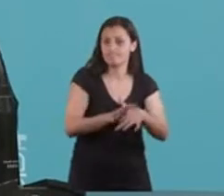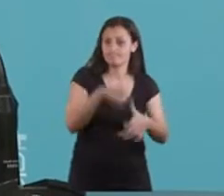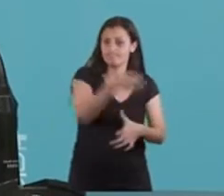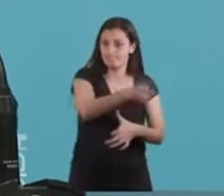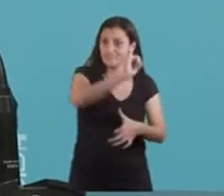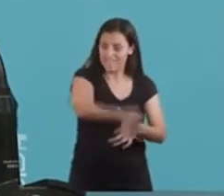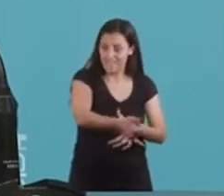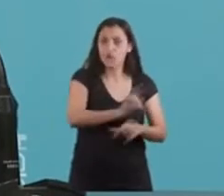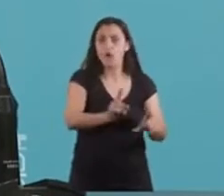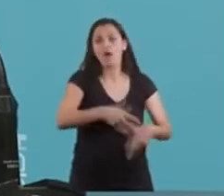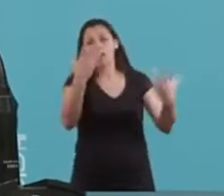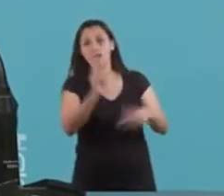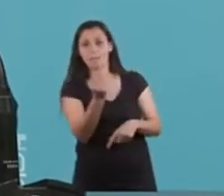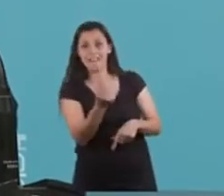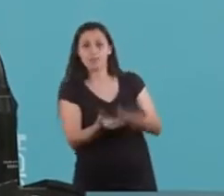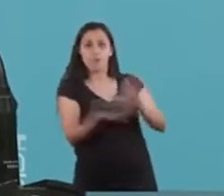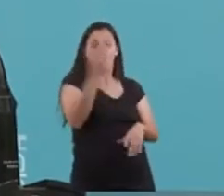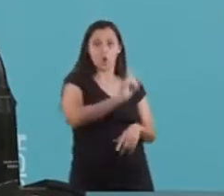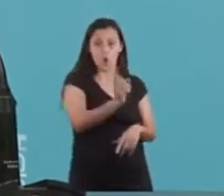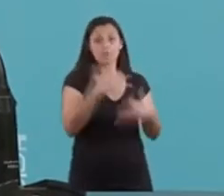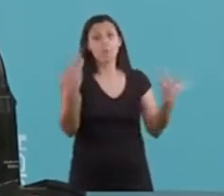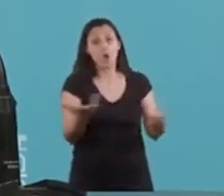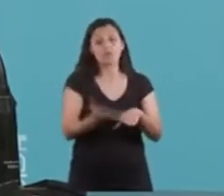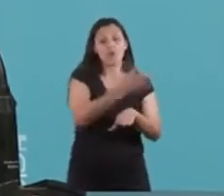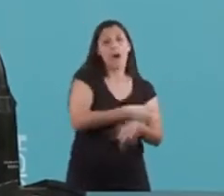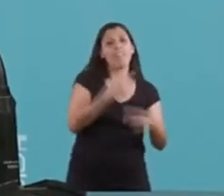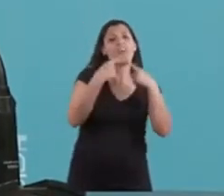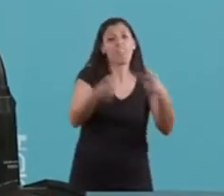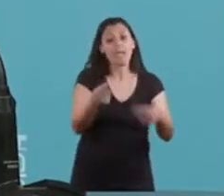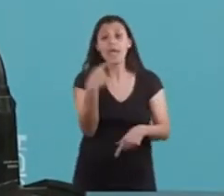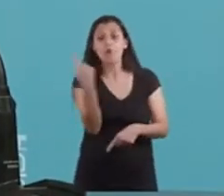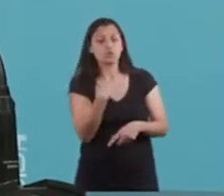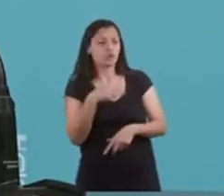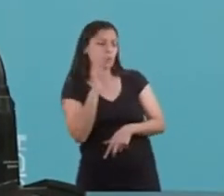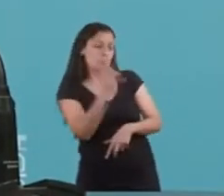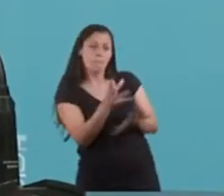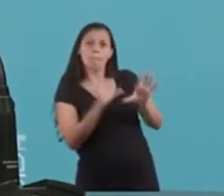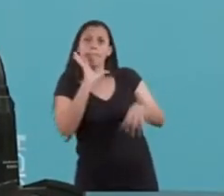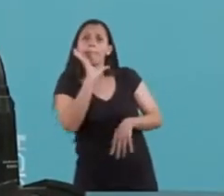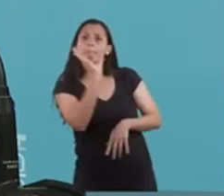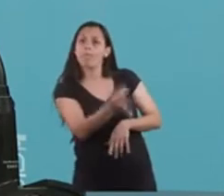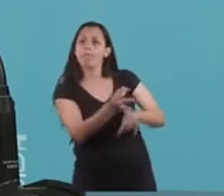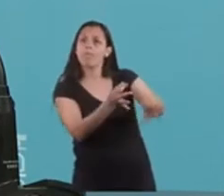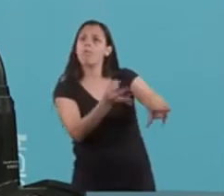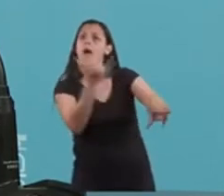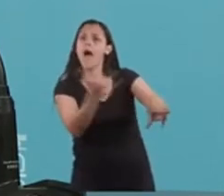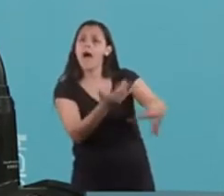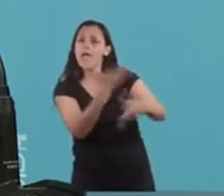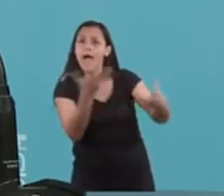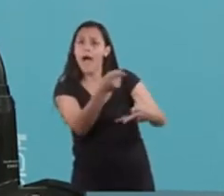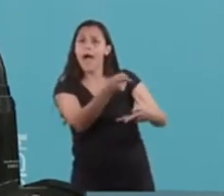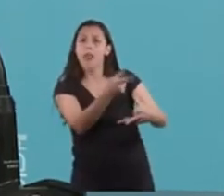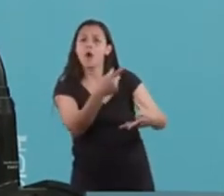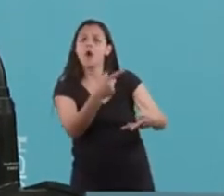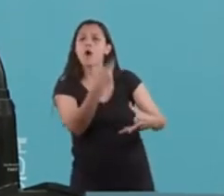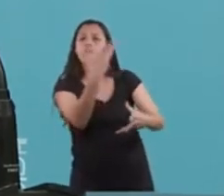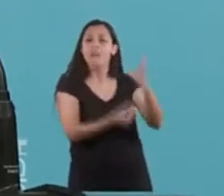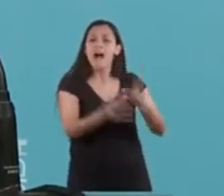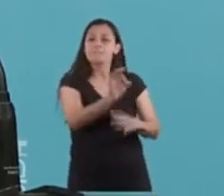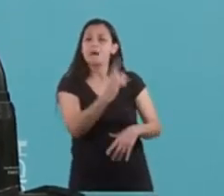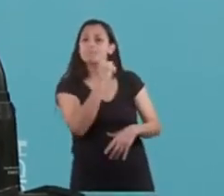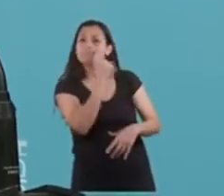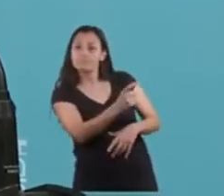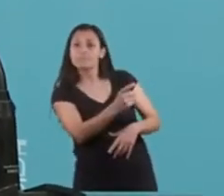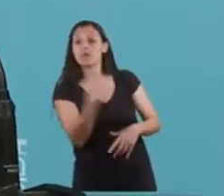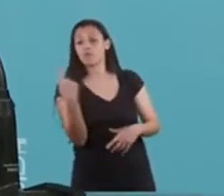decía anteriormente que cuando advertimos incumplimientos automáticamente el